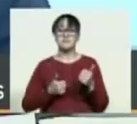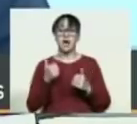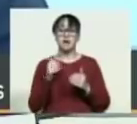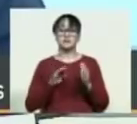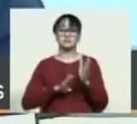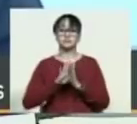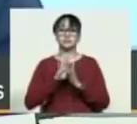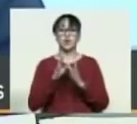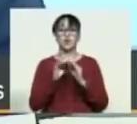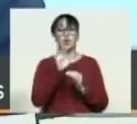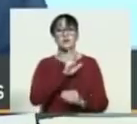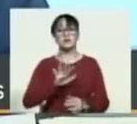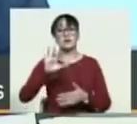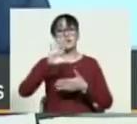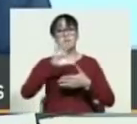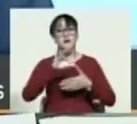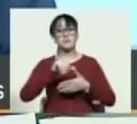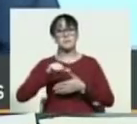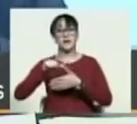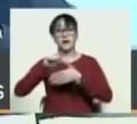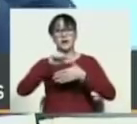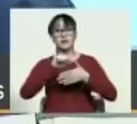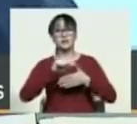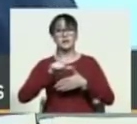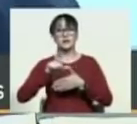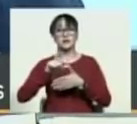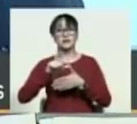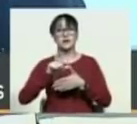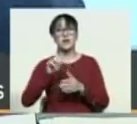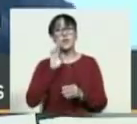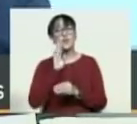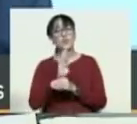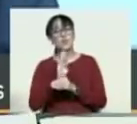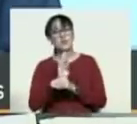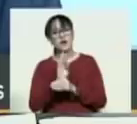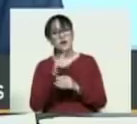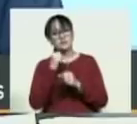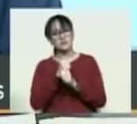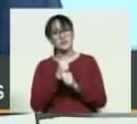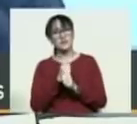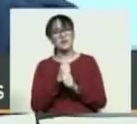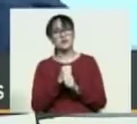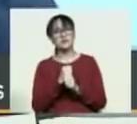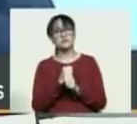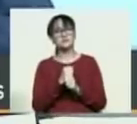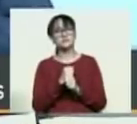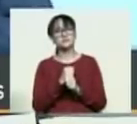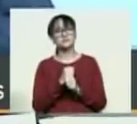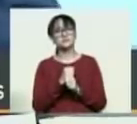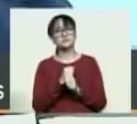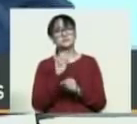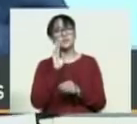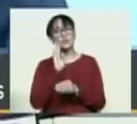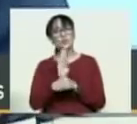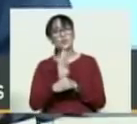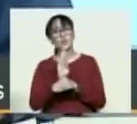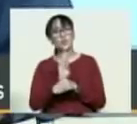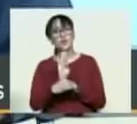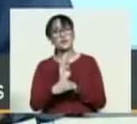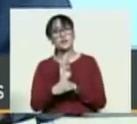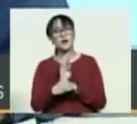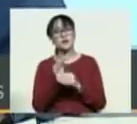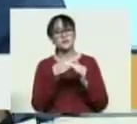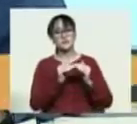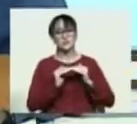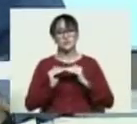avanzados de toda América Latina. Cuidar la creación de empleo, cuidar la estabilidad del empleo,